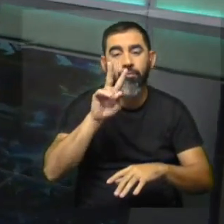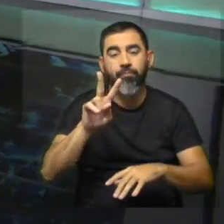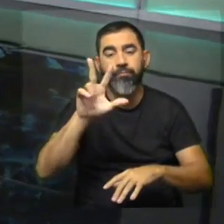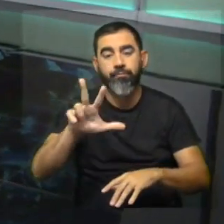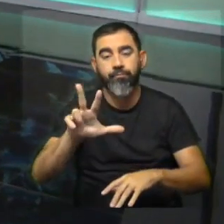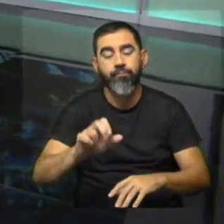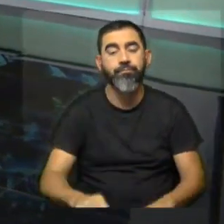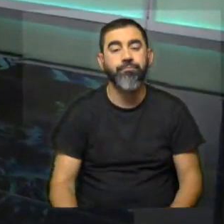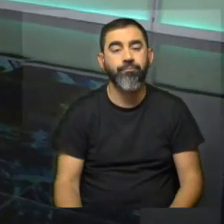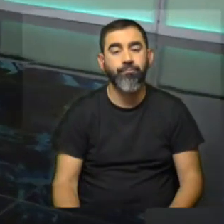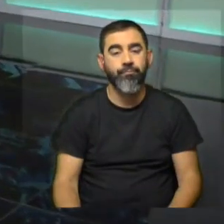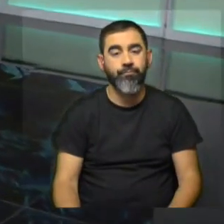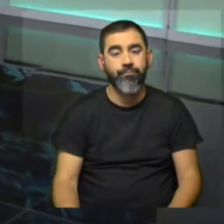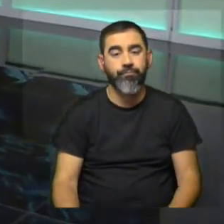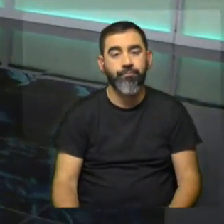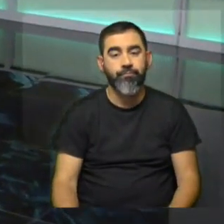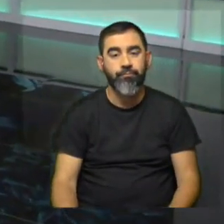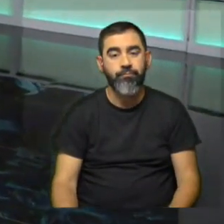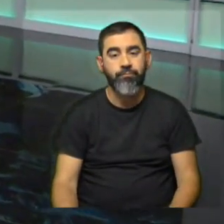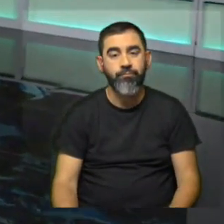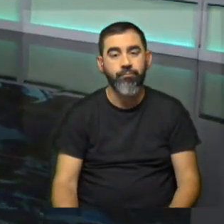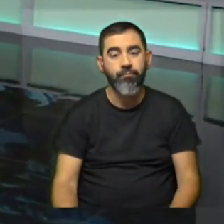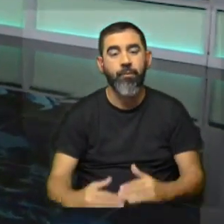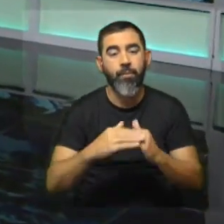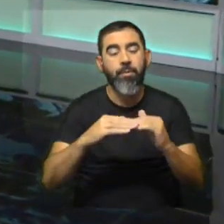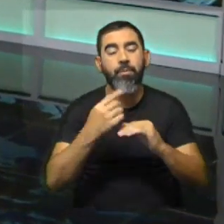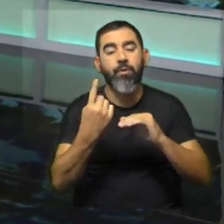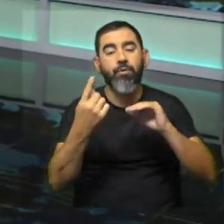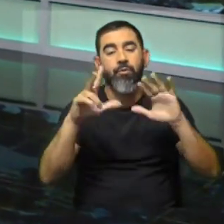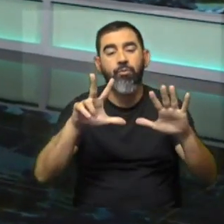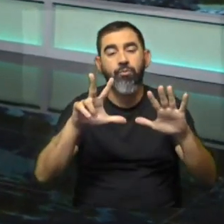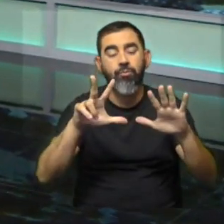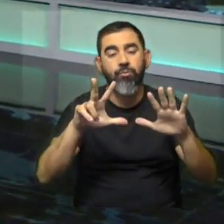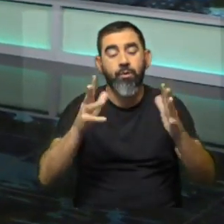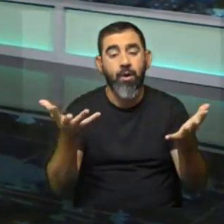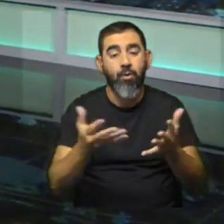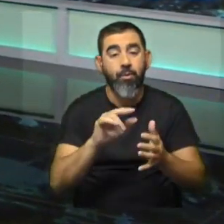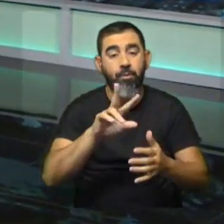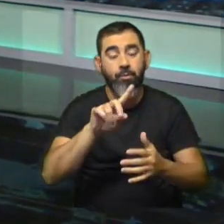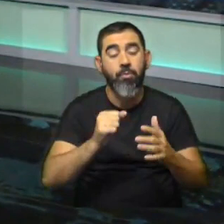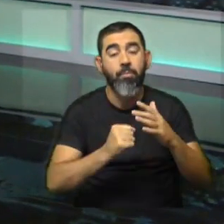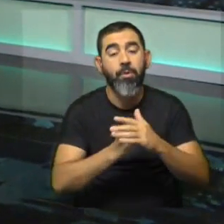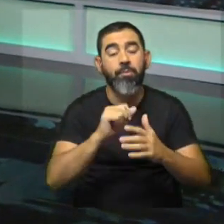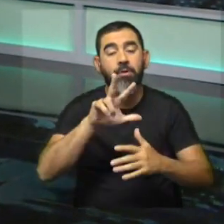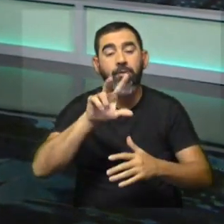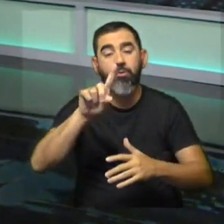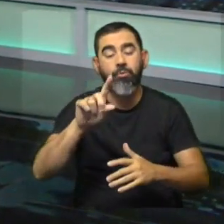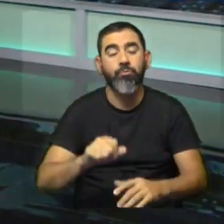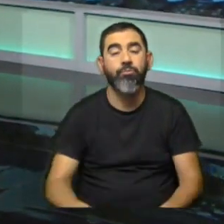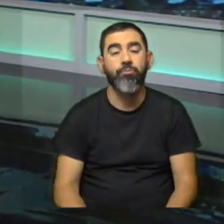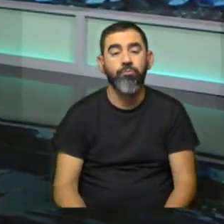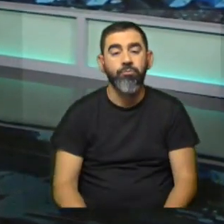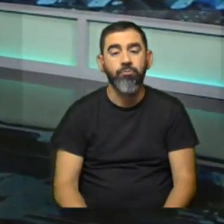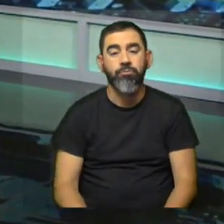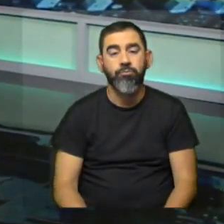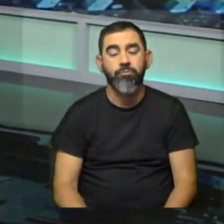10 de enero de 2023. El Instituto Uruguayo de Meteorología decía que vamos a tener una mínima de 18 grados, actualmente 21, como decíamos, y la máxima será de